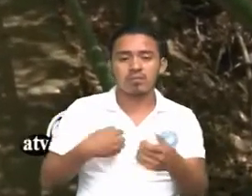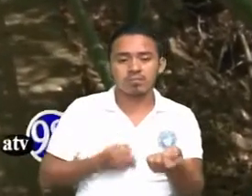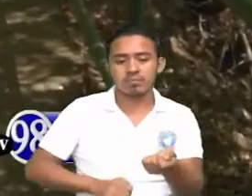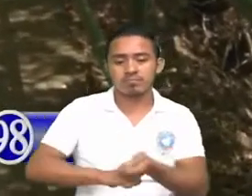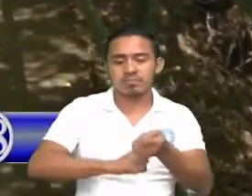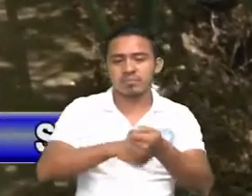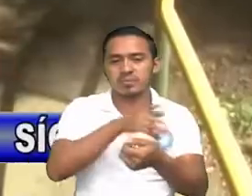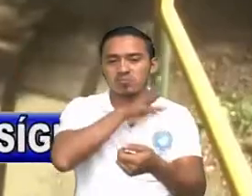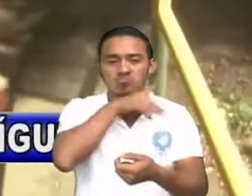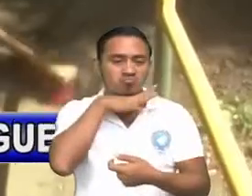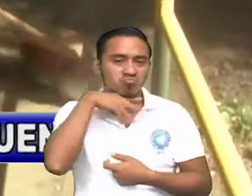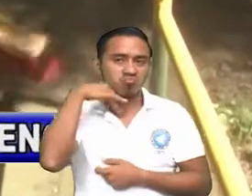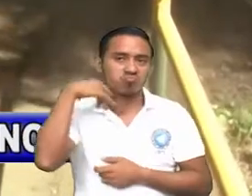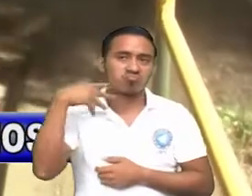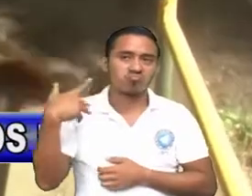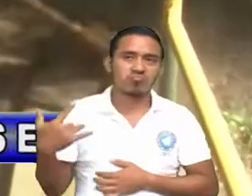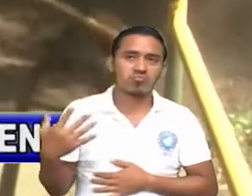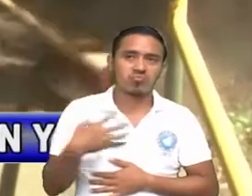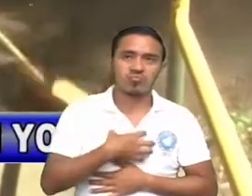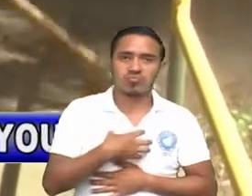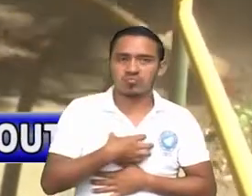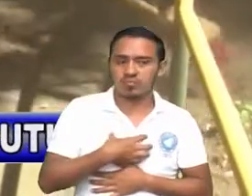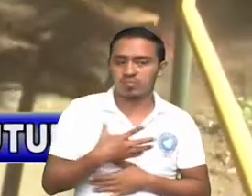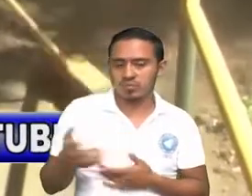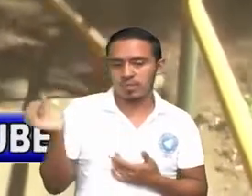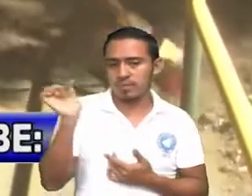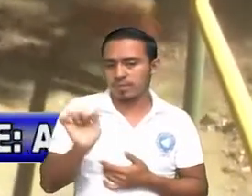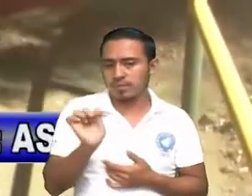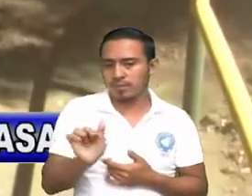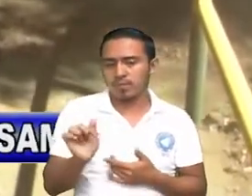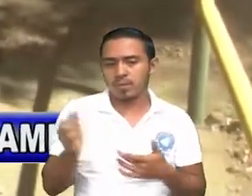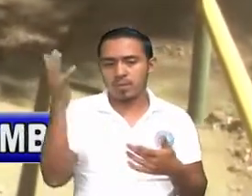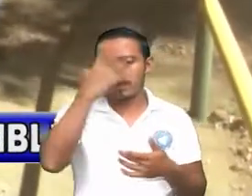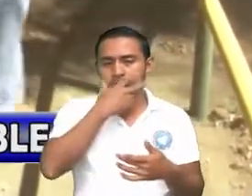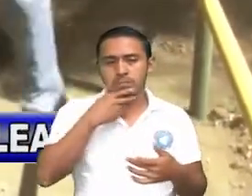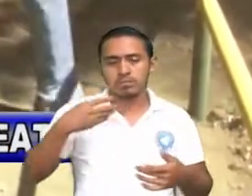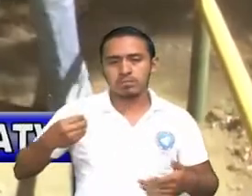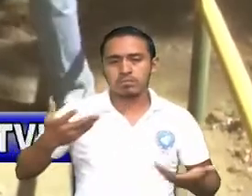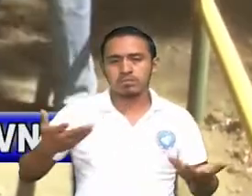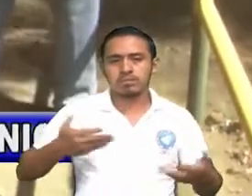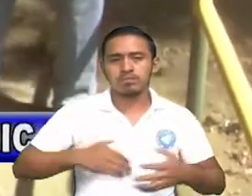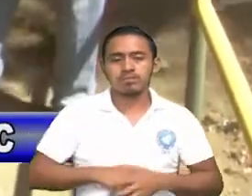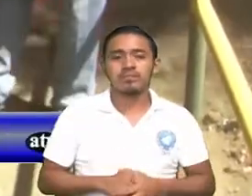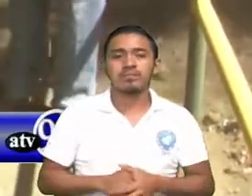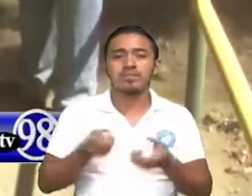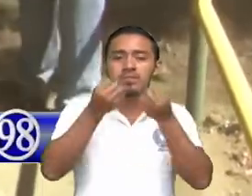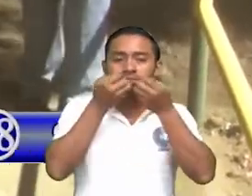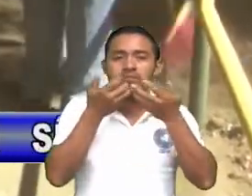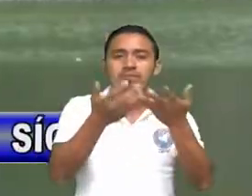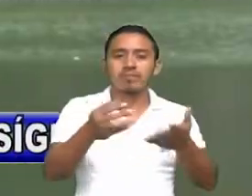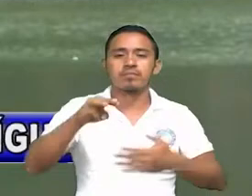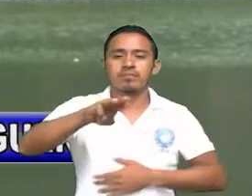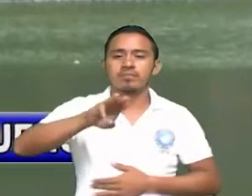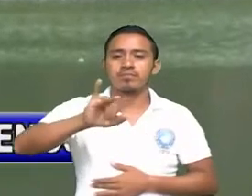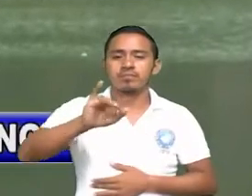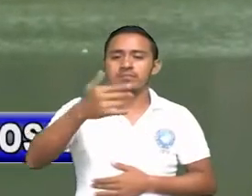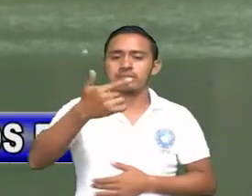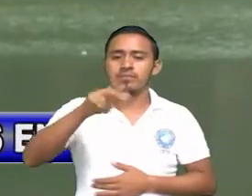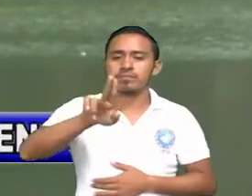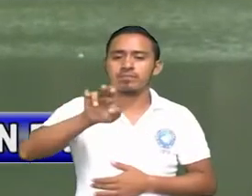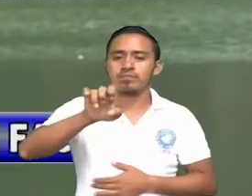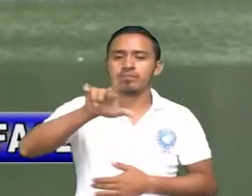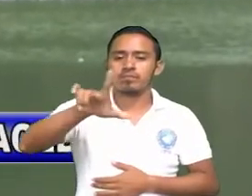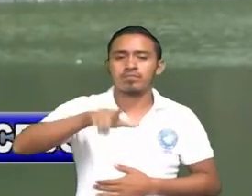a contaminar los recursos naturales como este hermoso cuerpo de agua. Con cámara de Rubén Castro para el canal